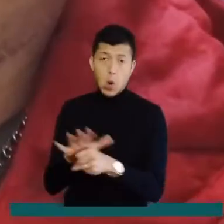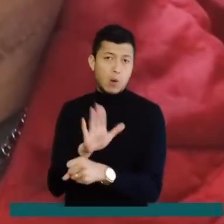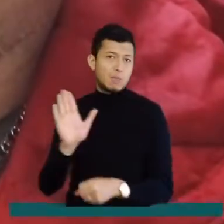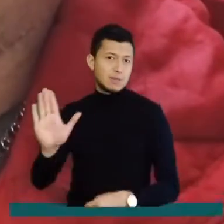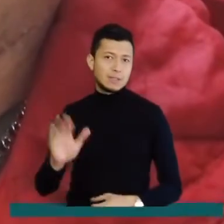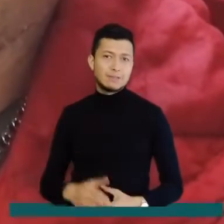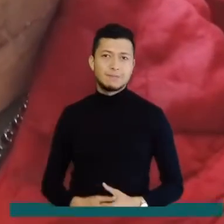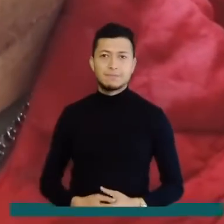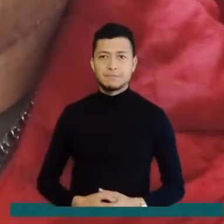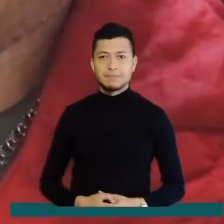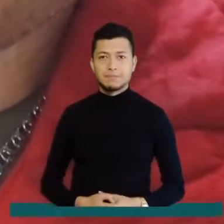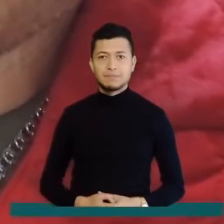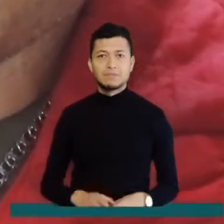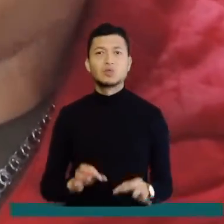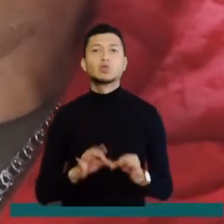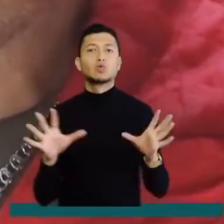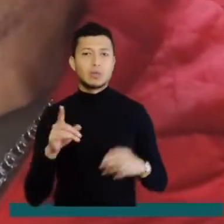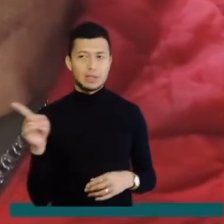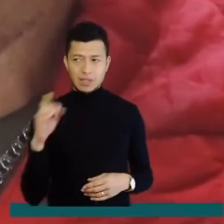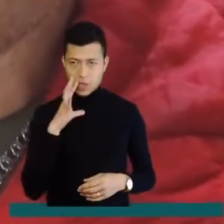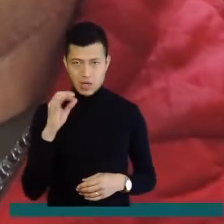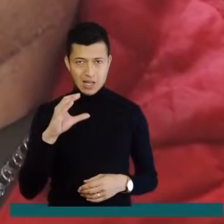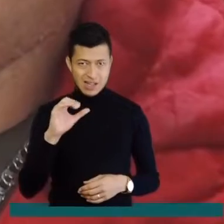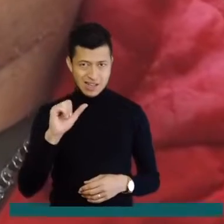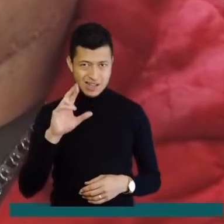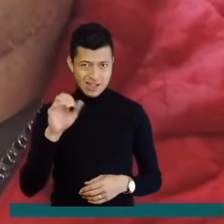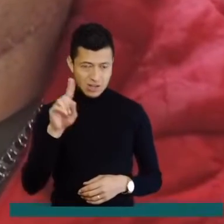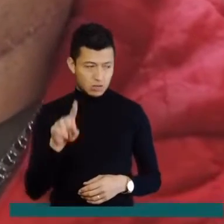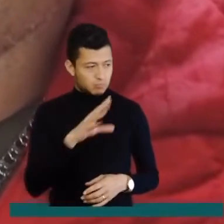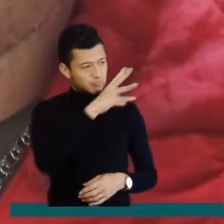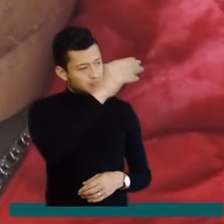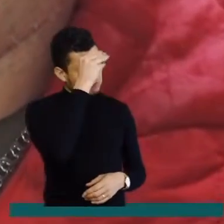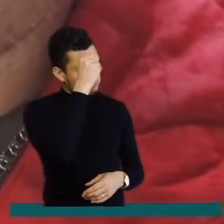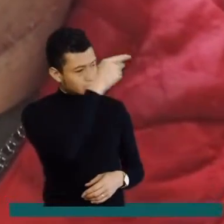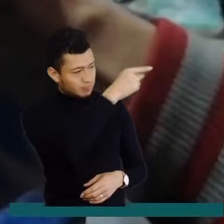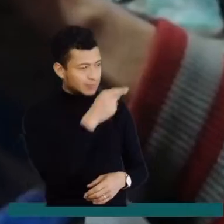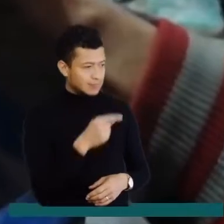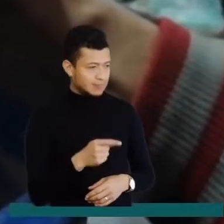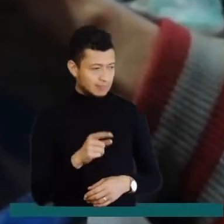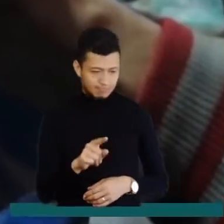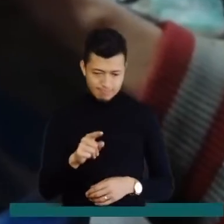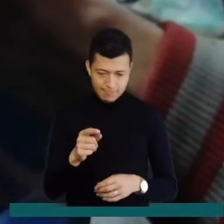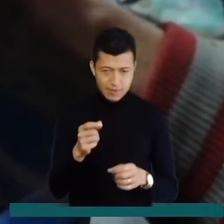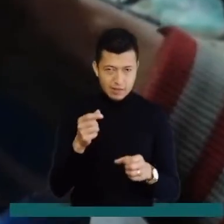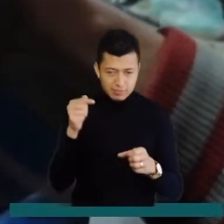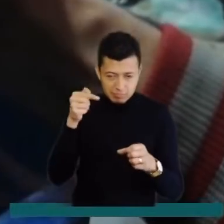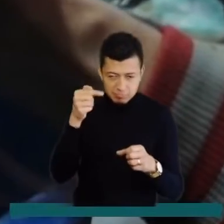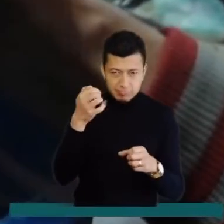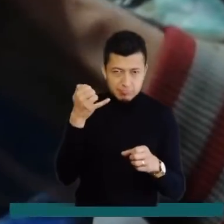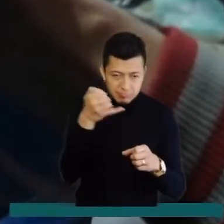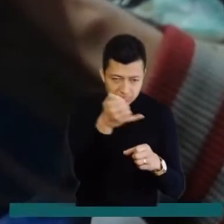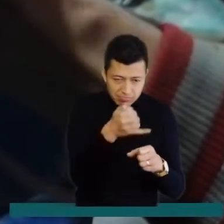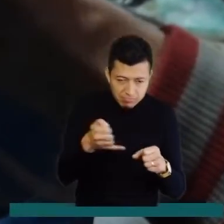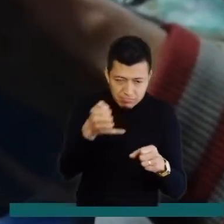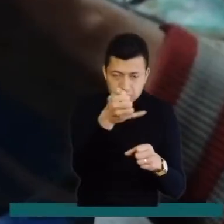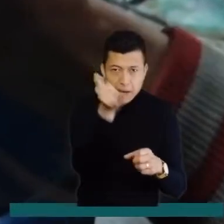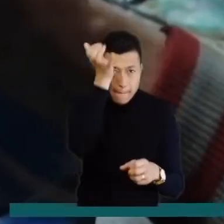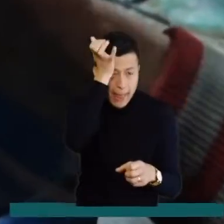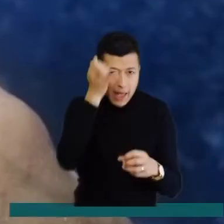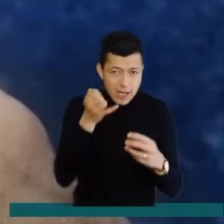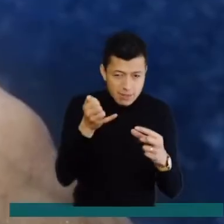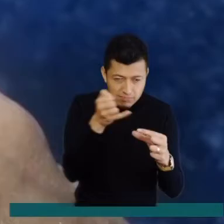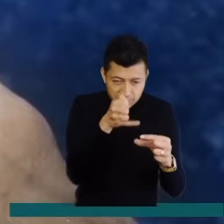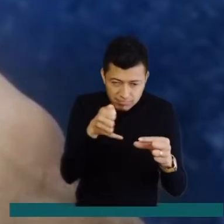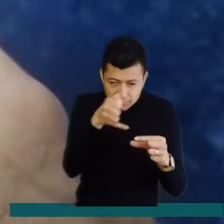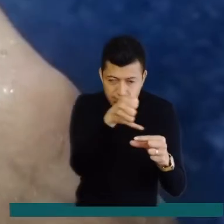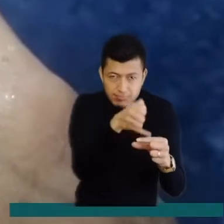ocupados. Por fortuna, Carlos Mercado aprendió de don Luis a tallar piedras preciosas y trabaja en un pequeño taller que tiene en